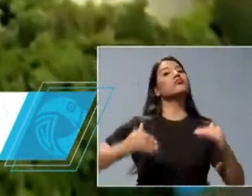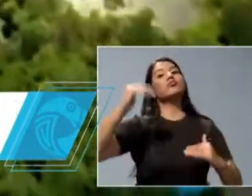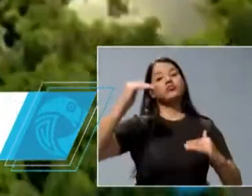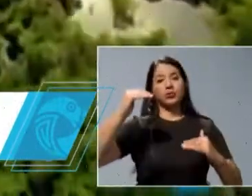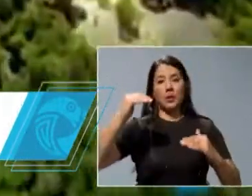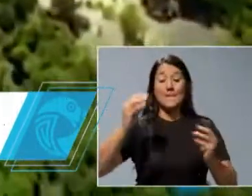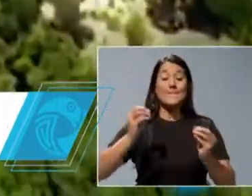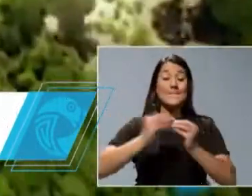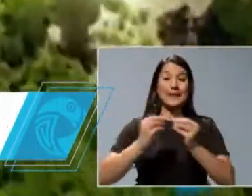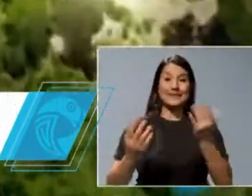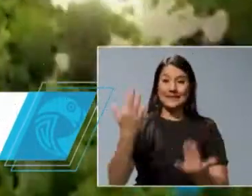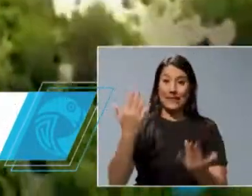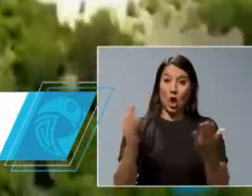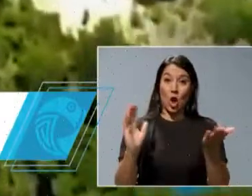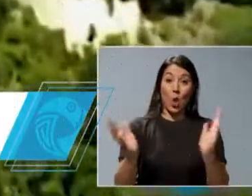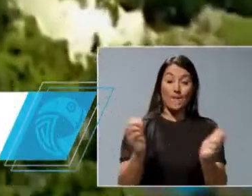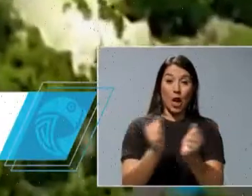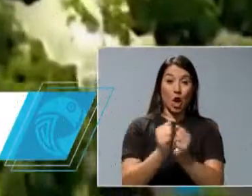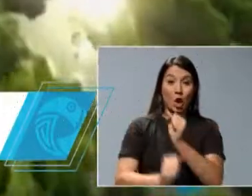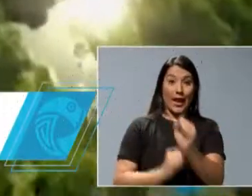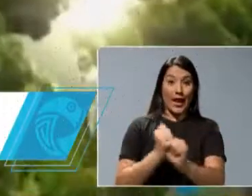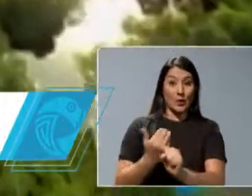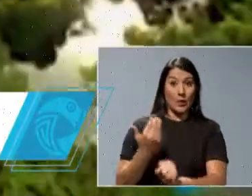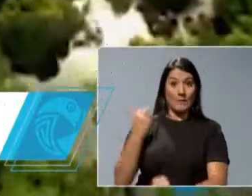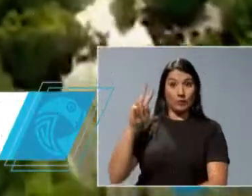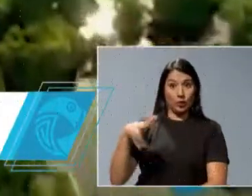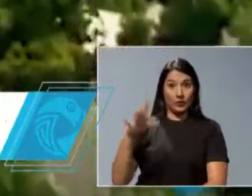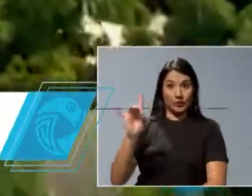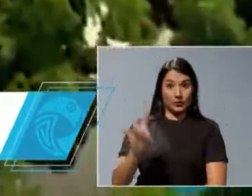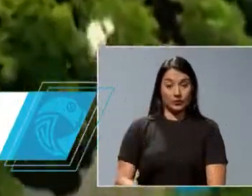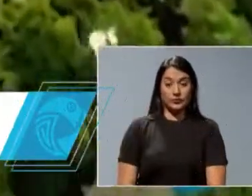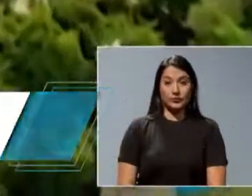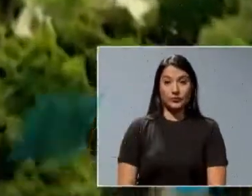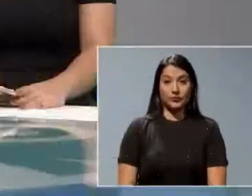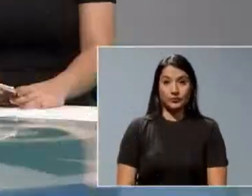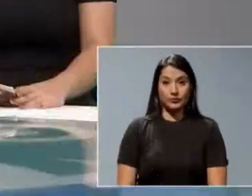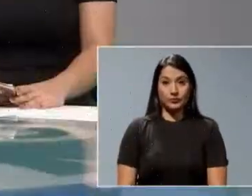incendios registrados en el año 2018.